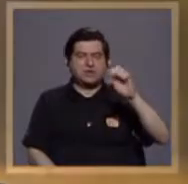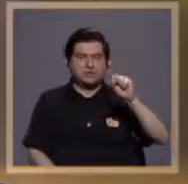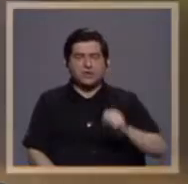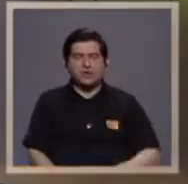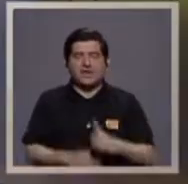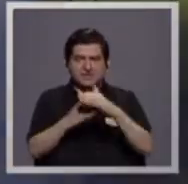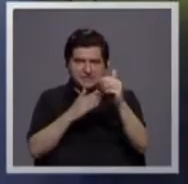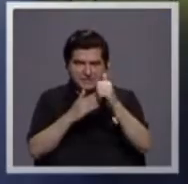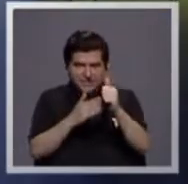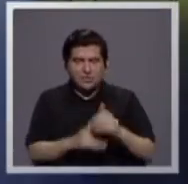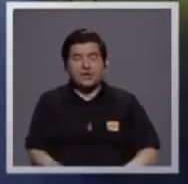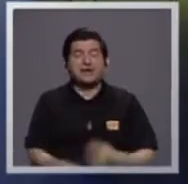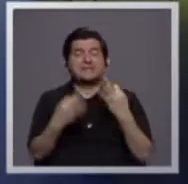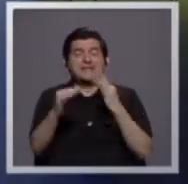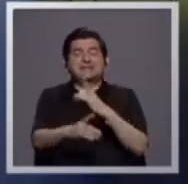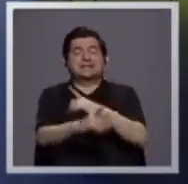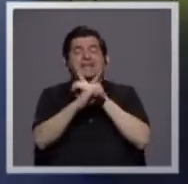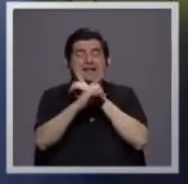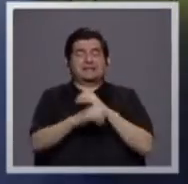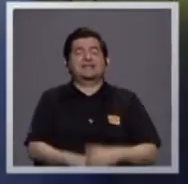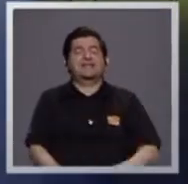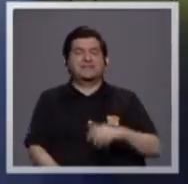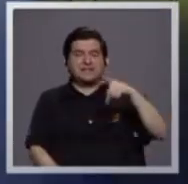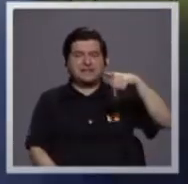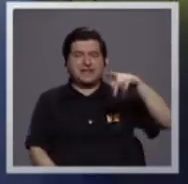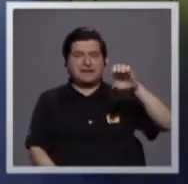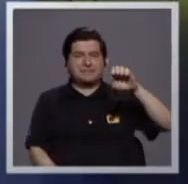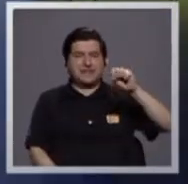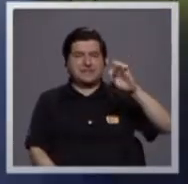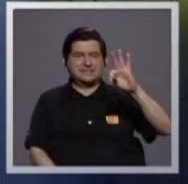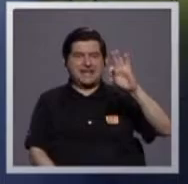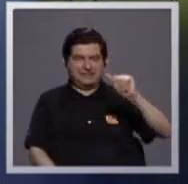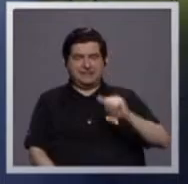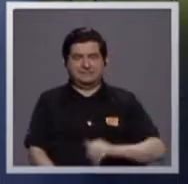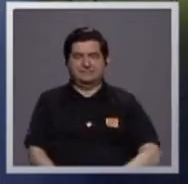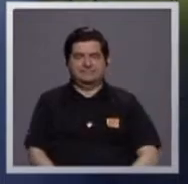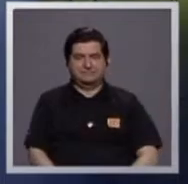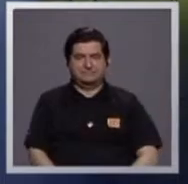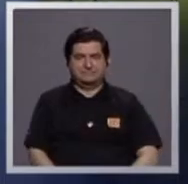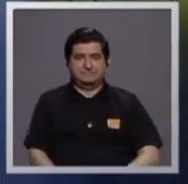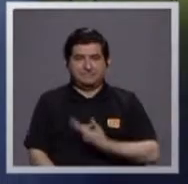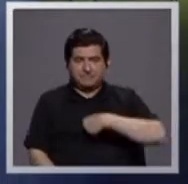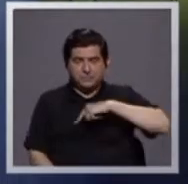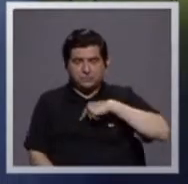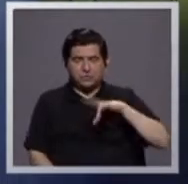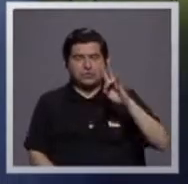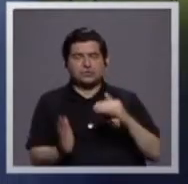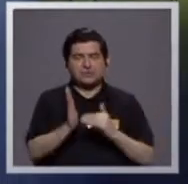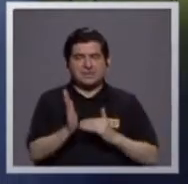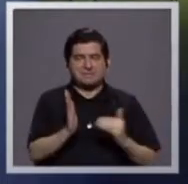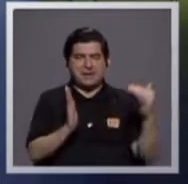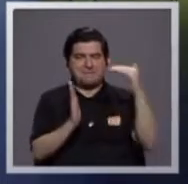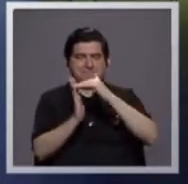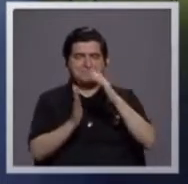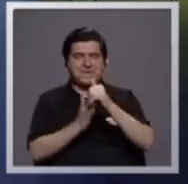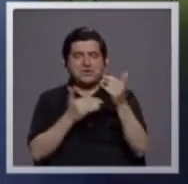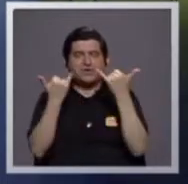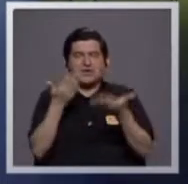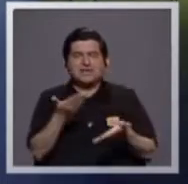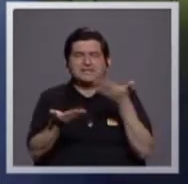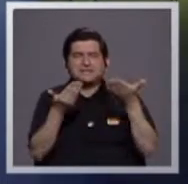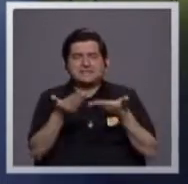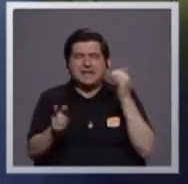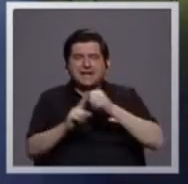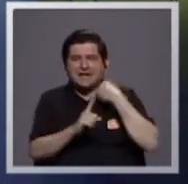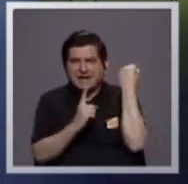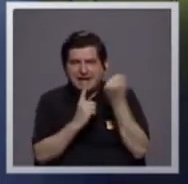mundo defendiendo la peseta. Pues nosotros con 7.000 millones de dólares ya casi estamos en el